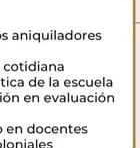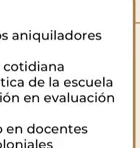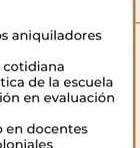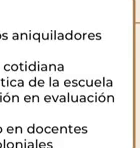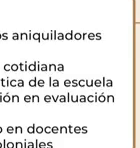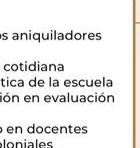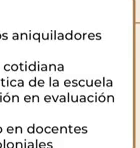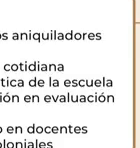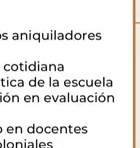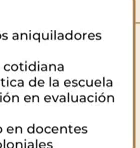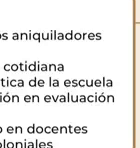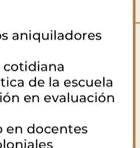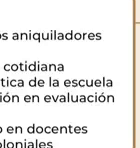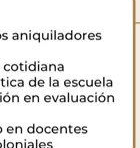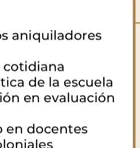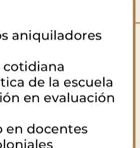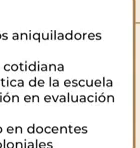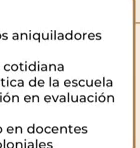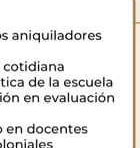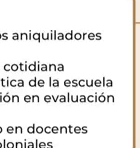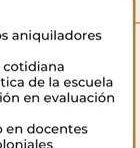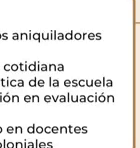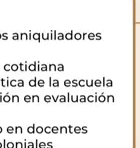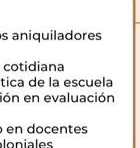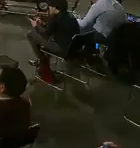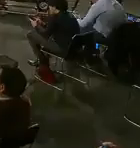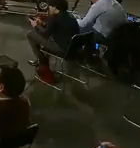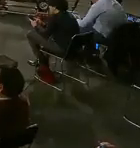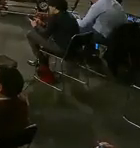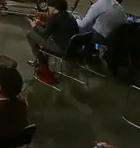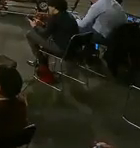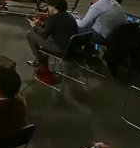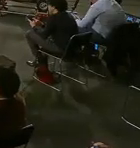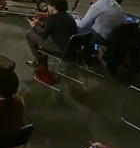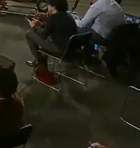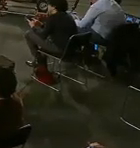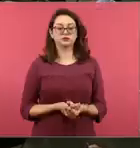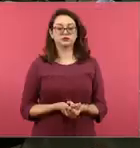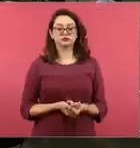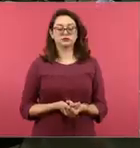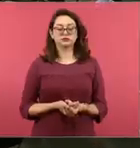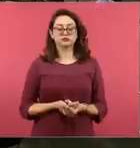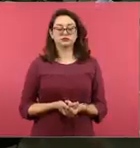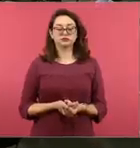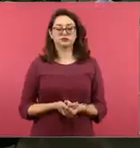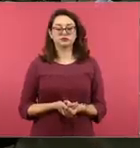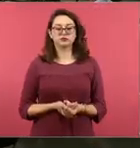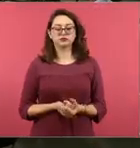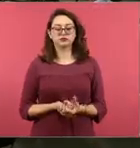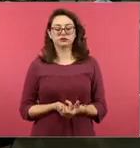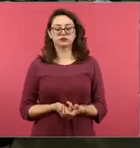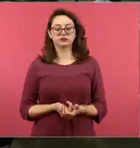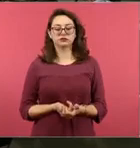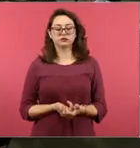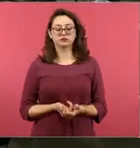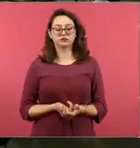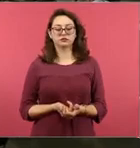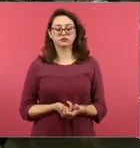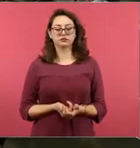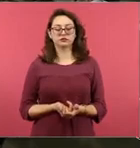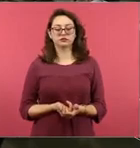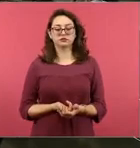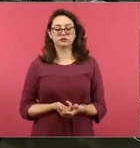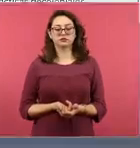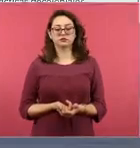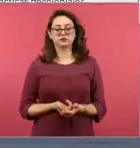del 2013 y sus efectos aniquiladores para el magisterio. La lucha fue importante dentro de esos